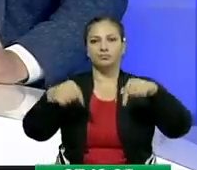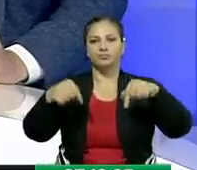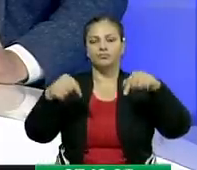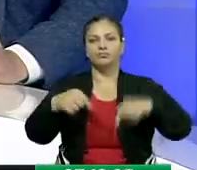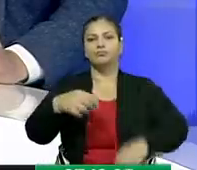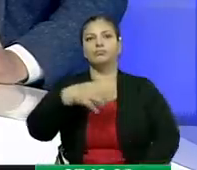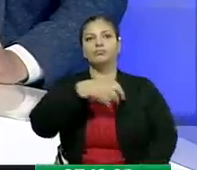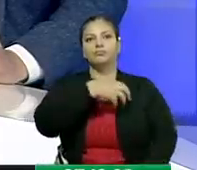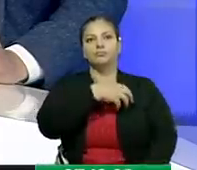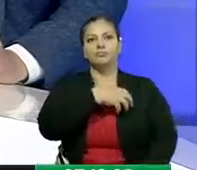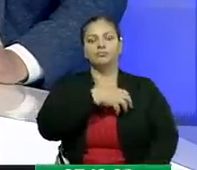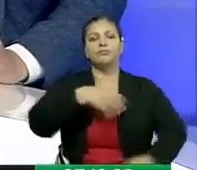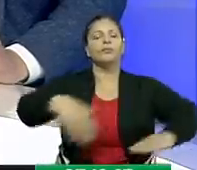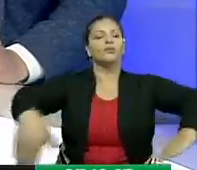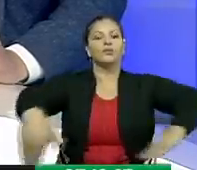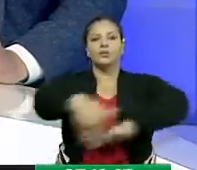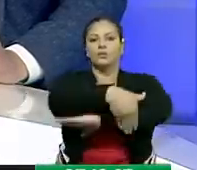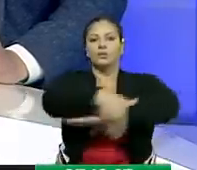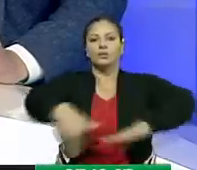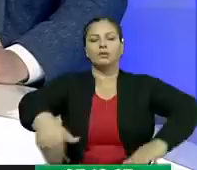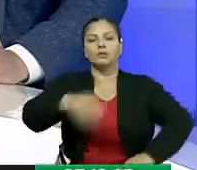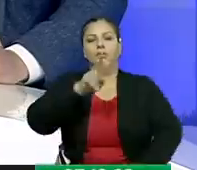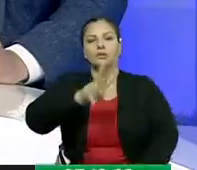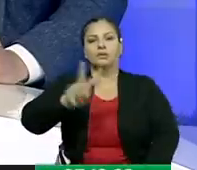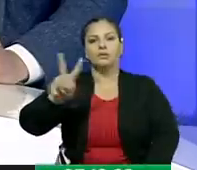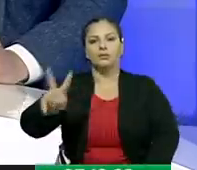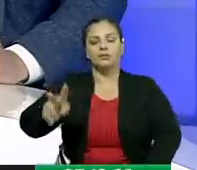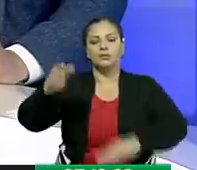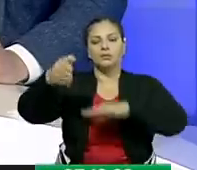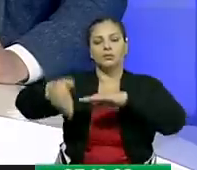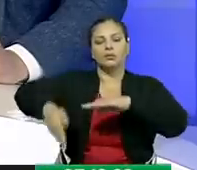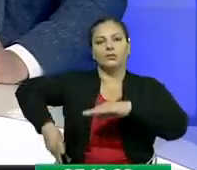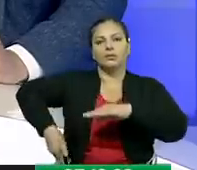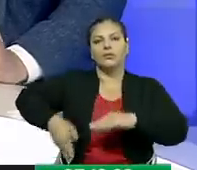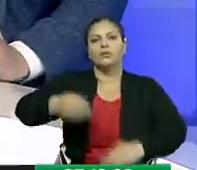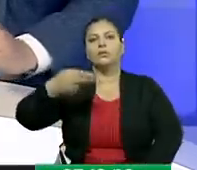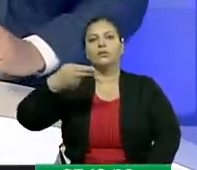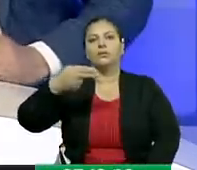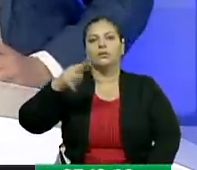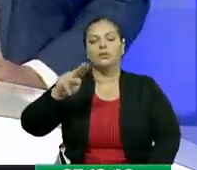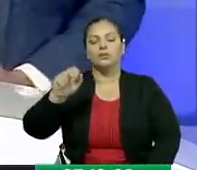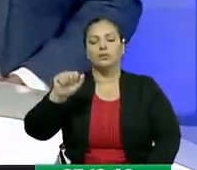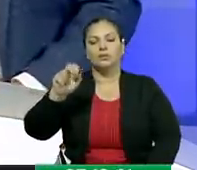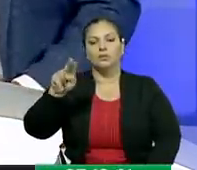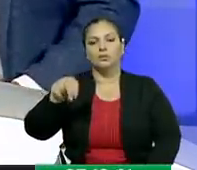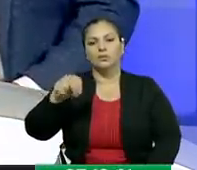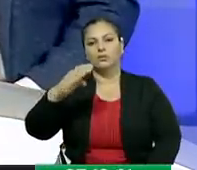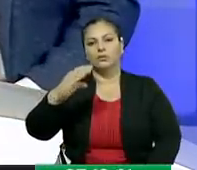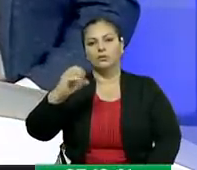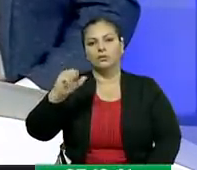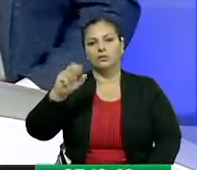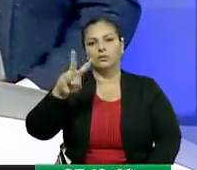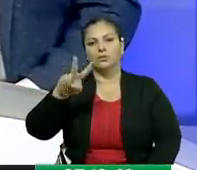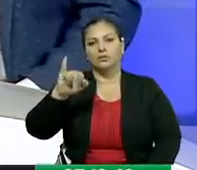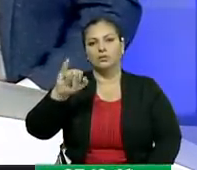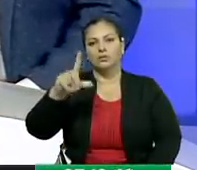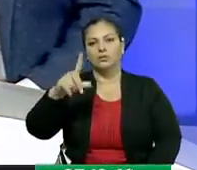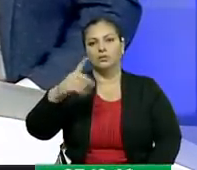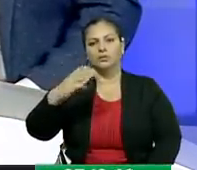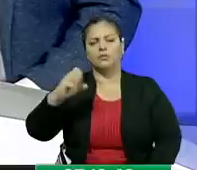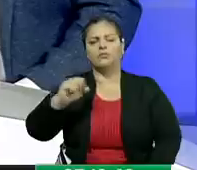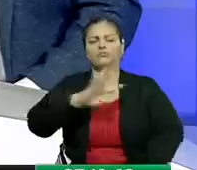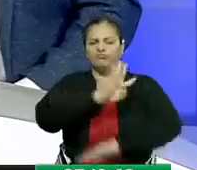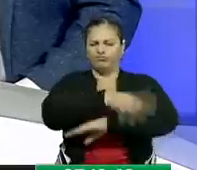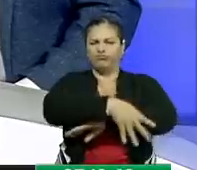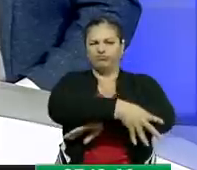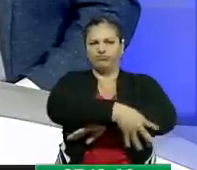en la 22 Huancavilca, sector suroeste de la ciudad de Guayaquil, donde nosotros, como podemos